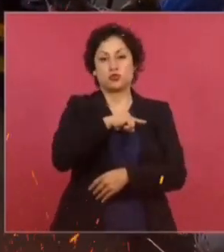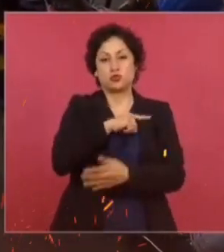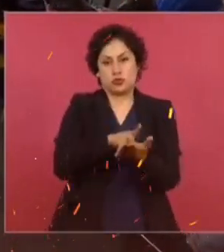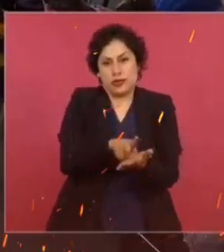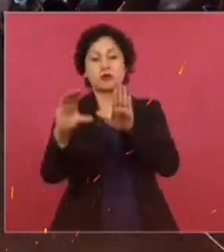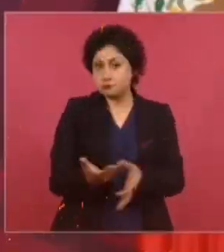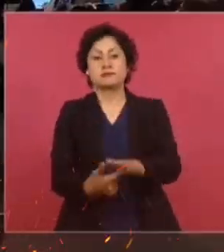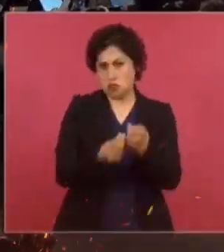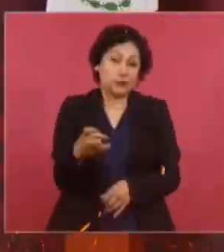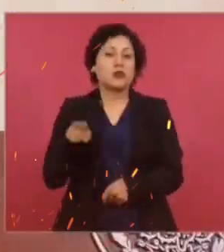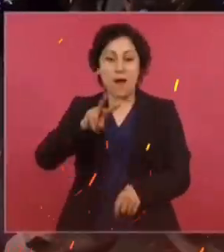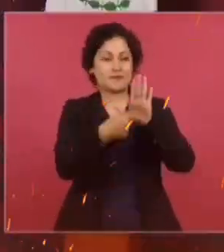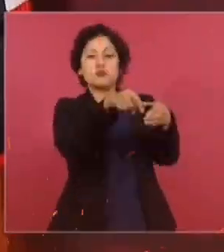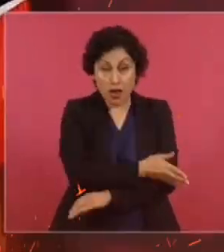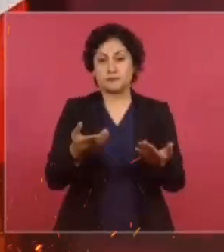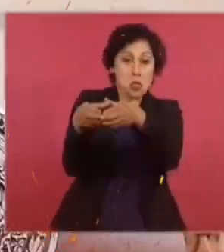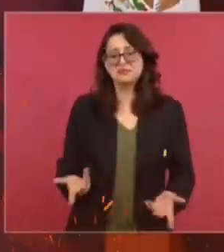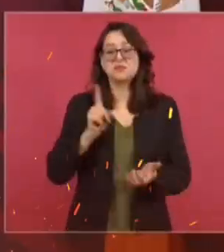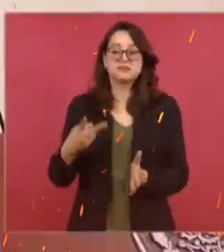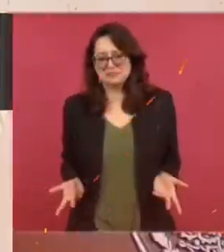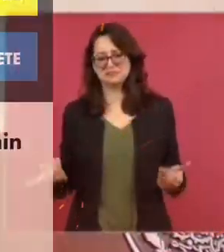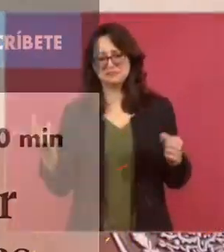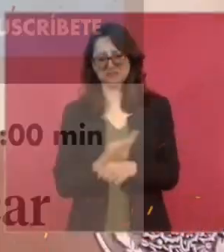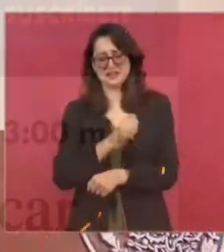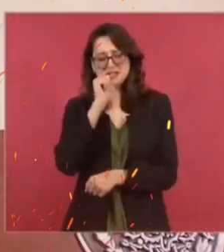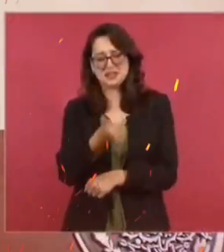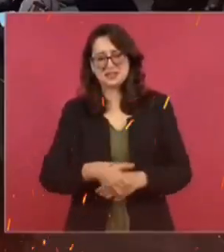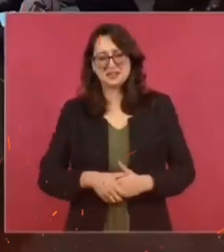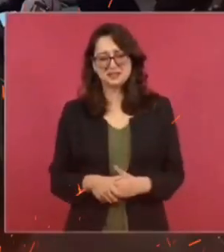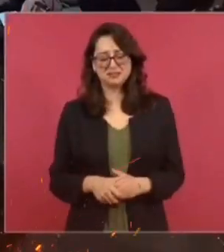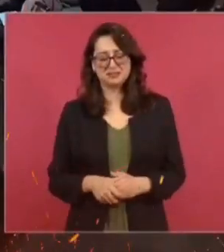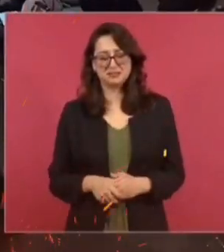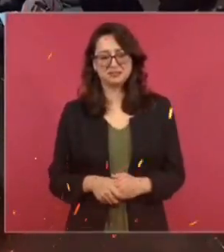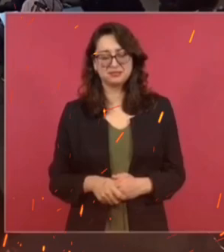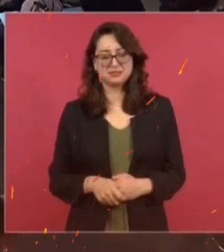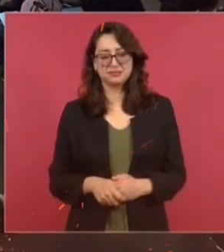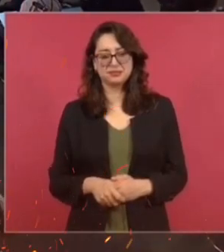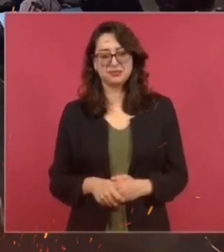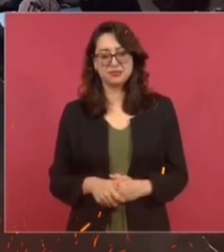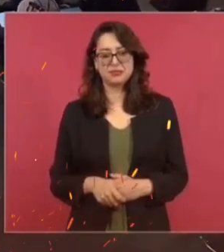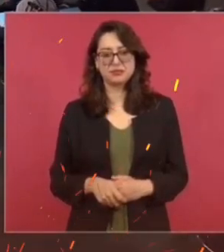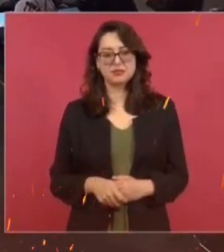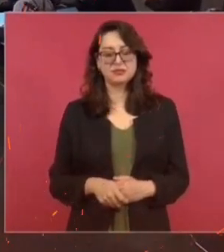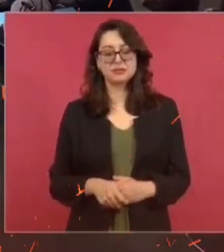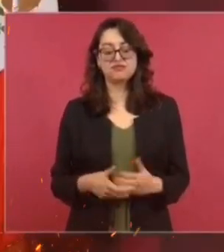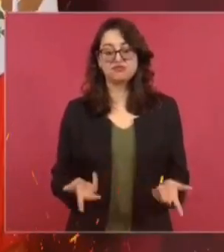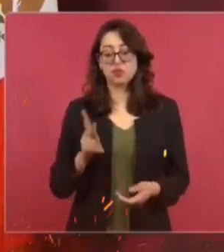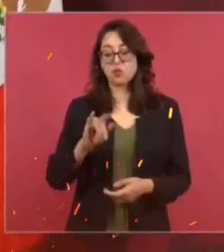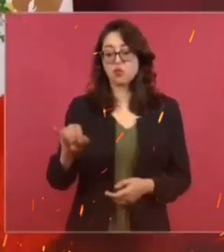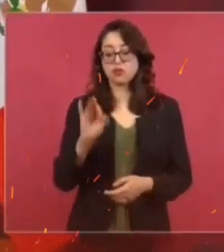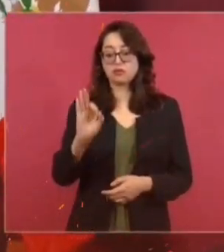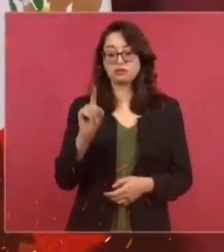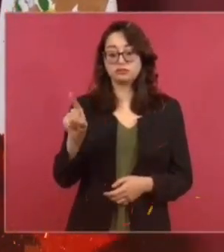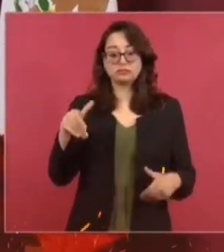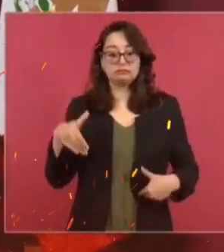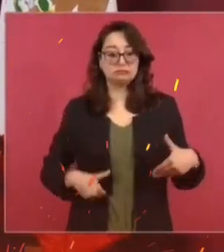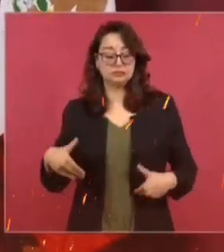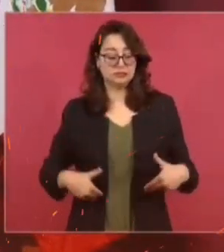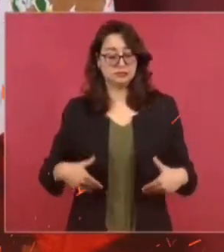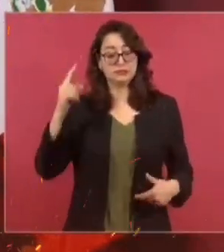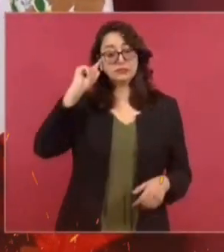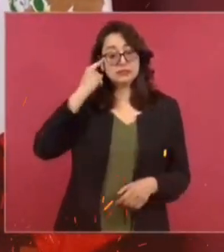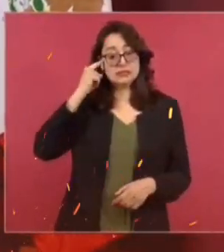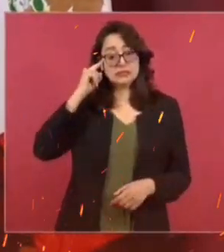¿no? 20 minutos después. Además, ahora están muy molestos los del Poder Judicial